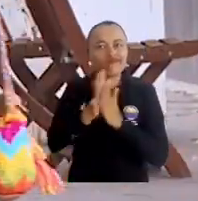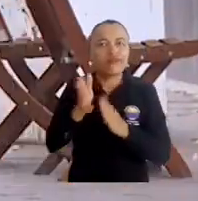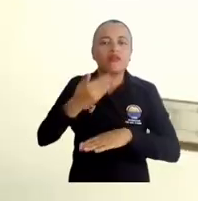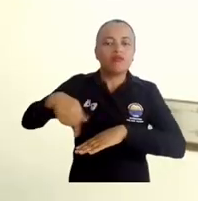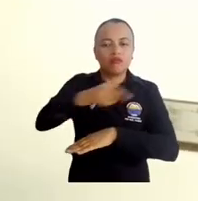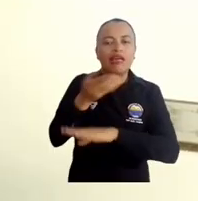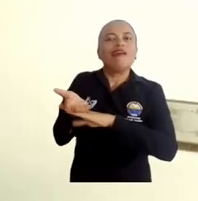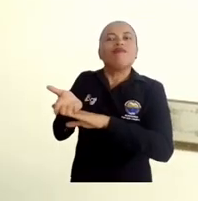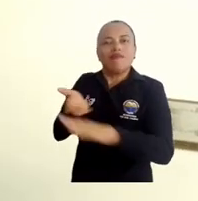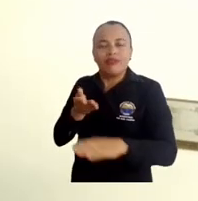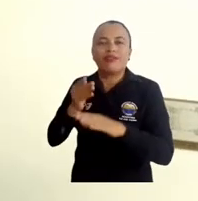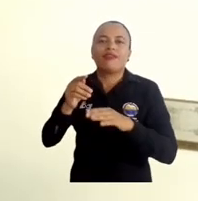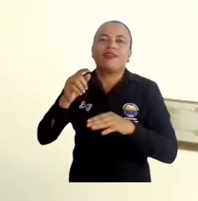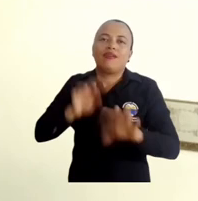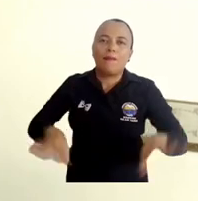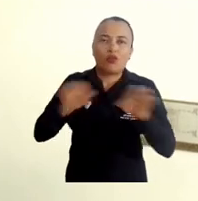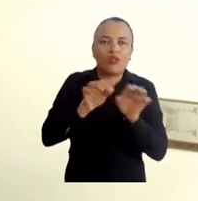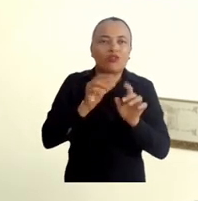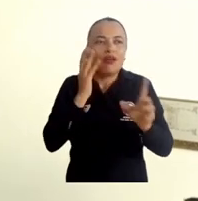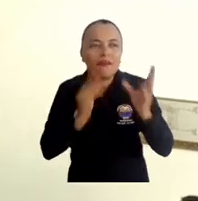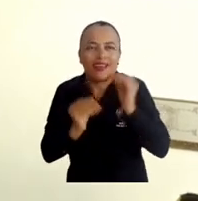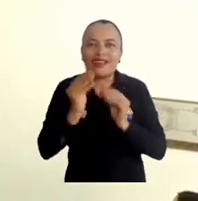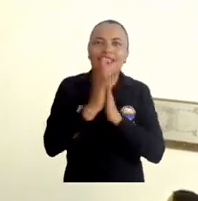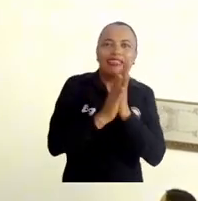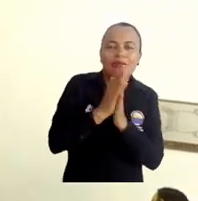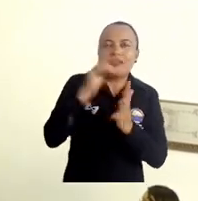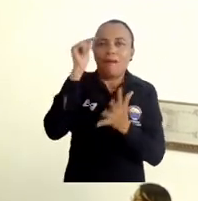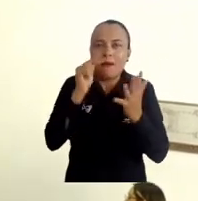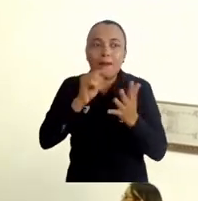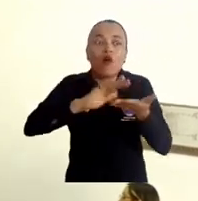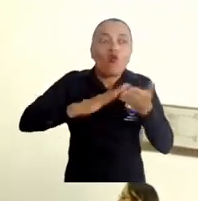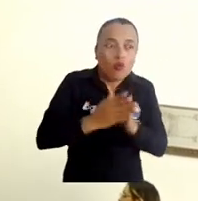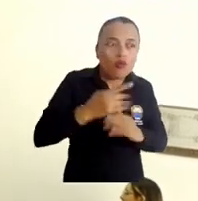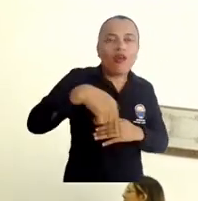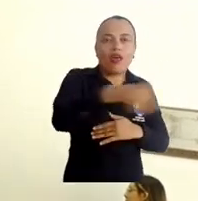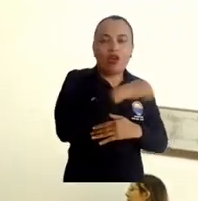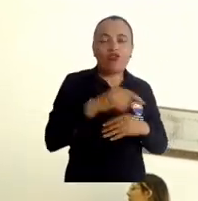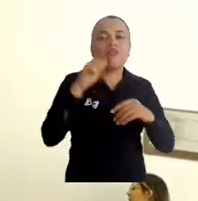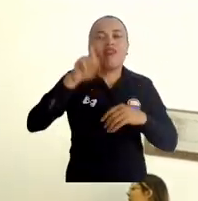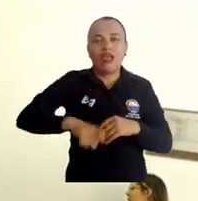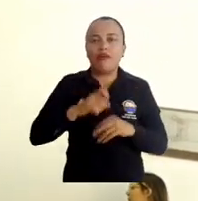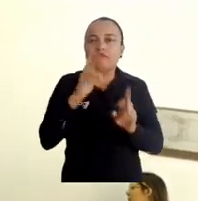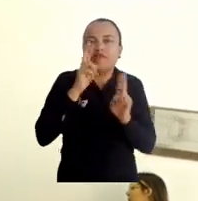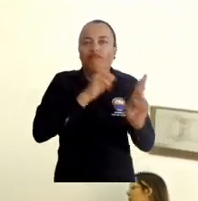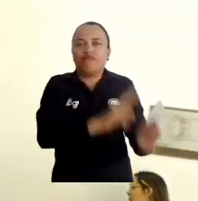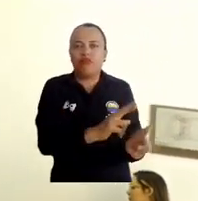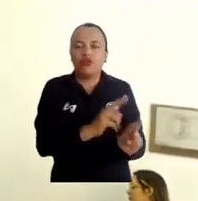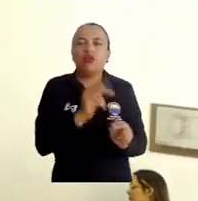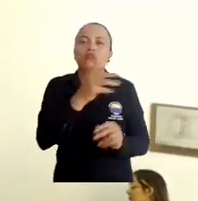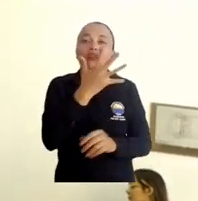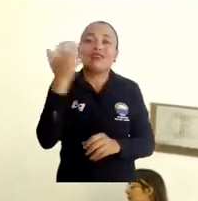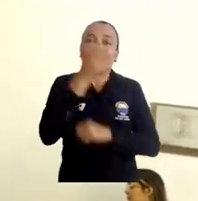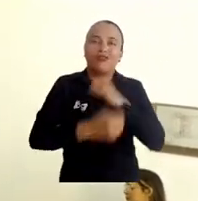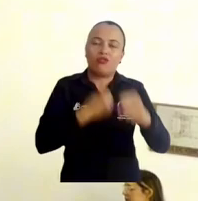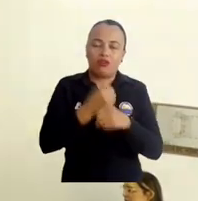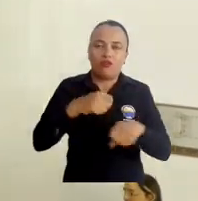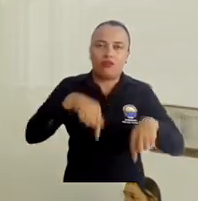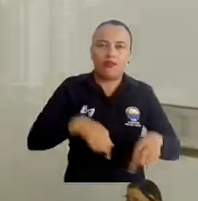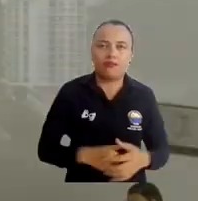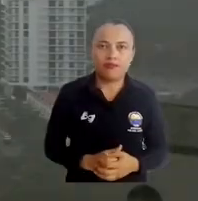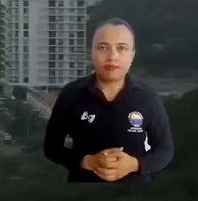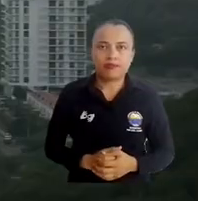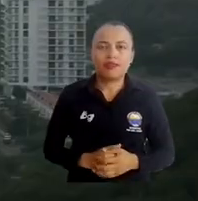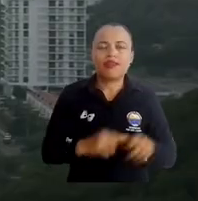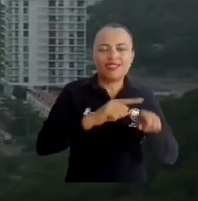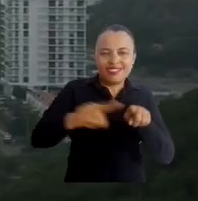la atención sobre la necesidad de la centralidad que las experiencias, expectativas y necesidades de estas comunidades deben tener en el marco de la conmemoración de los 500